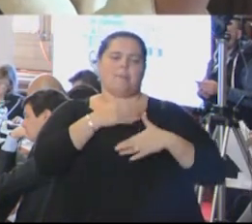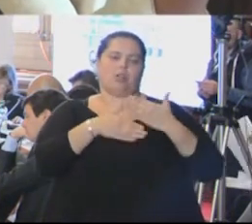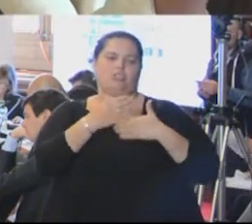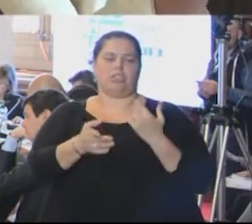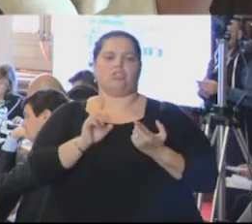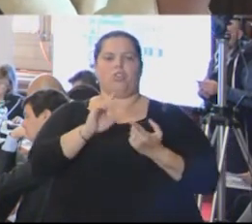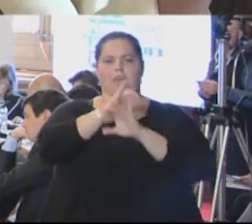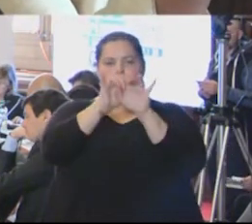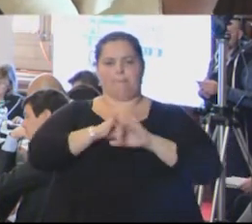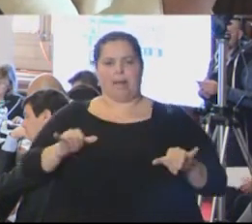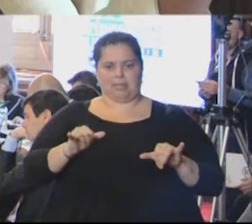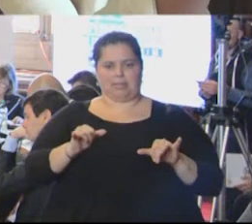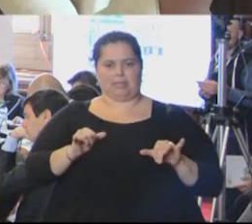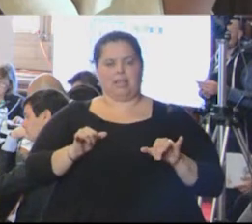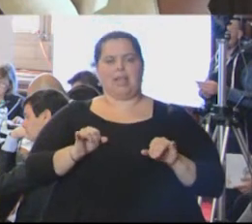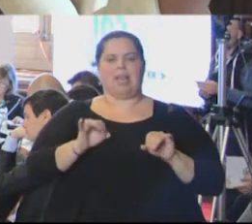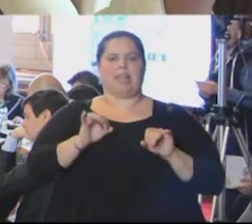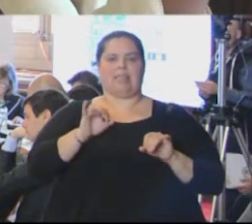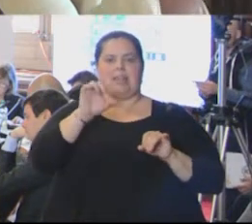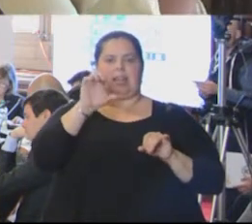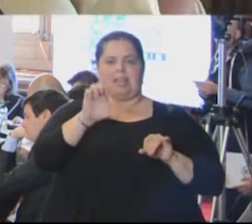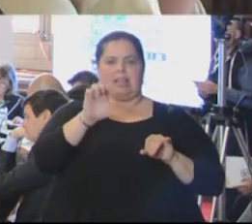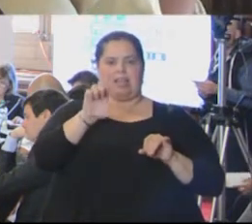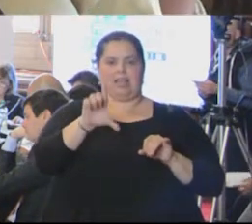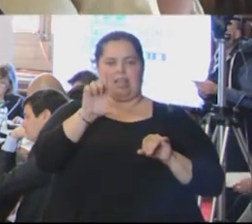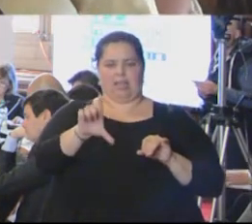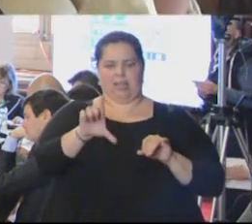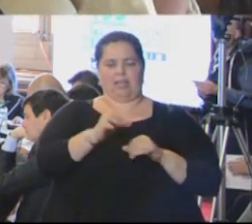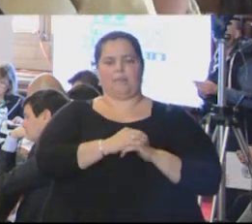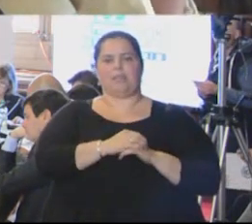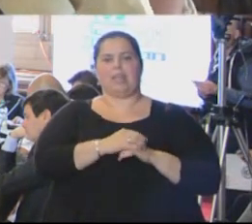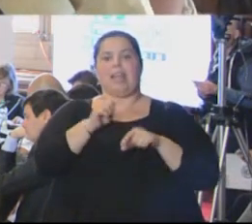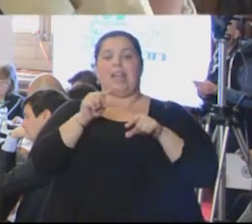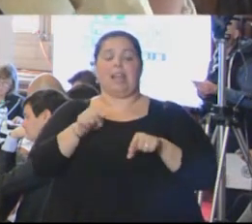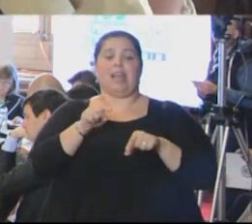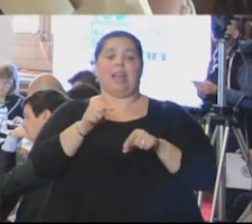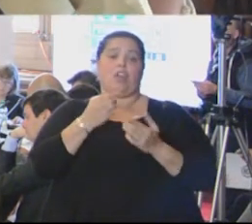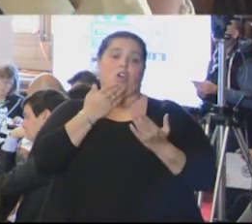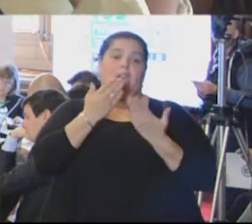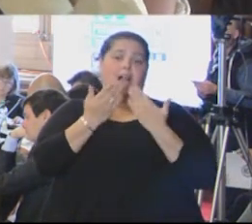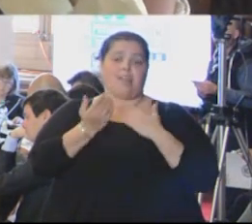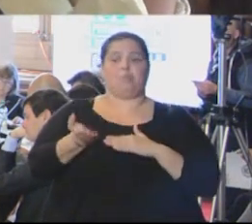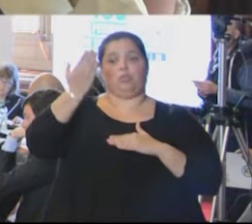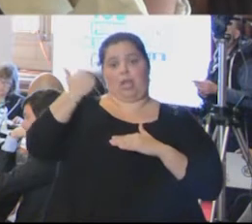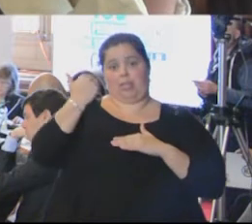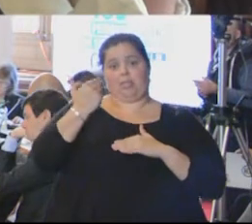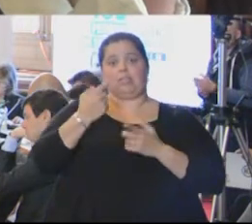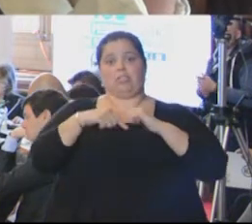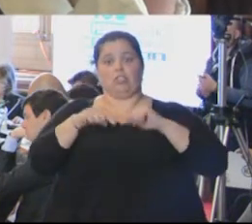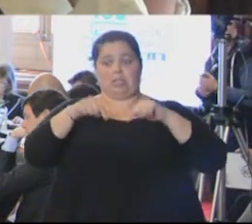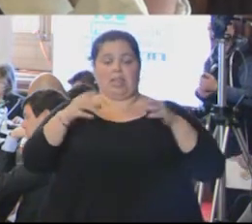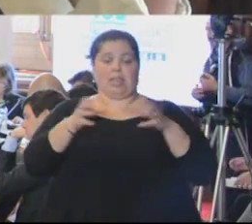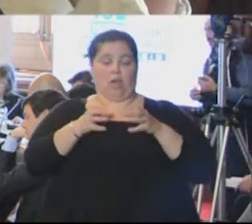con la insurgencia del ELN. Con base en lo anteriormente expuesto, en esta audiencia